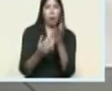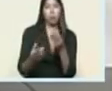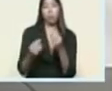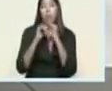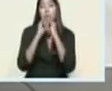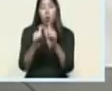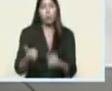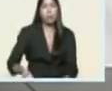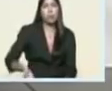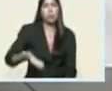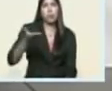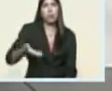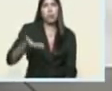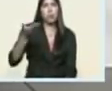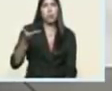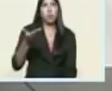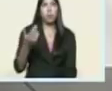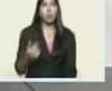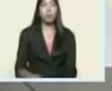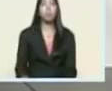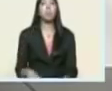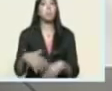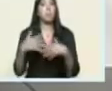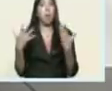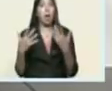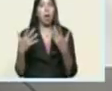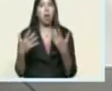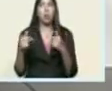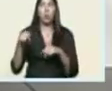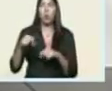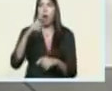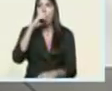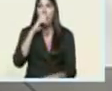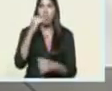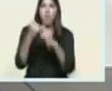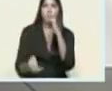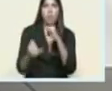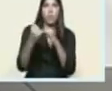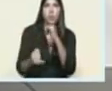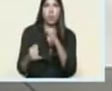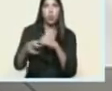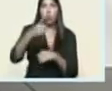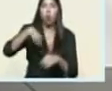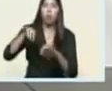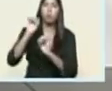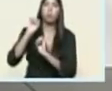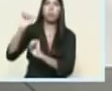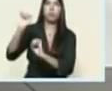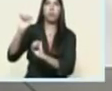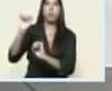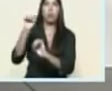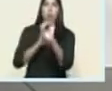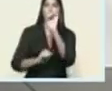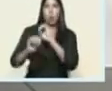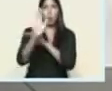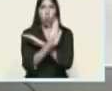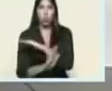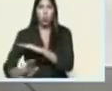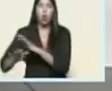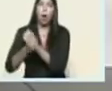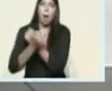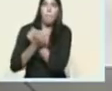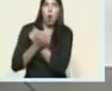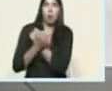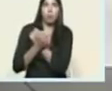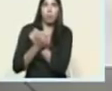anuncios para rematar un año de batalla. ¿Rematarlo cómo? En ofensiva. En ofensiva amorosa. Estamos en